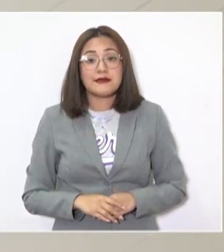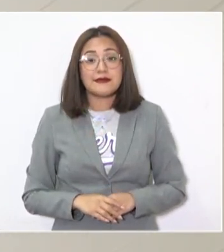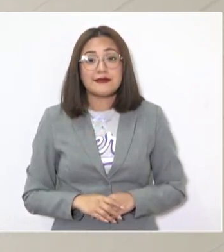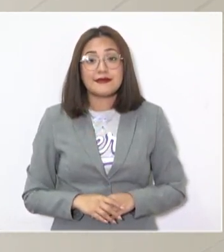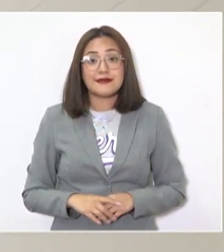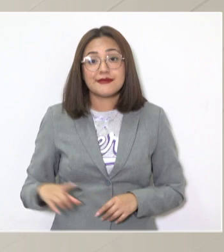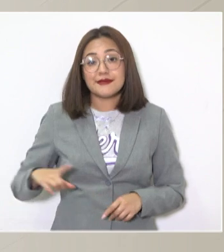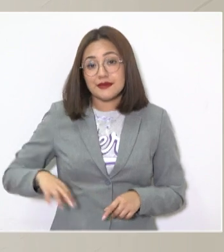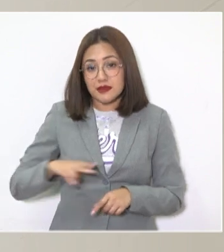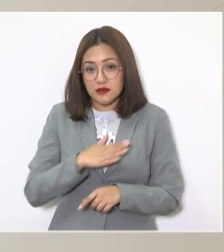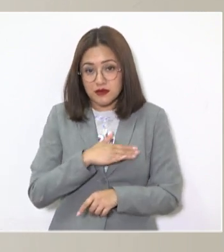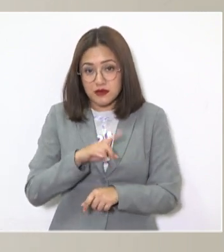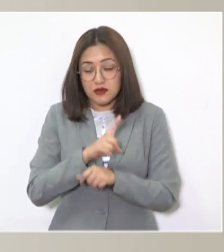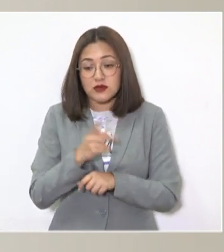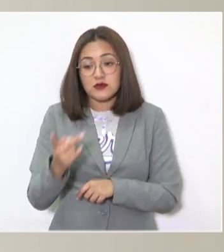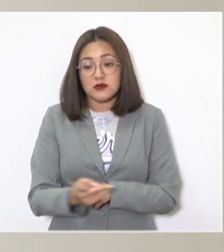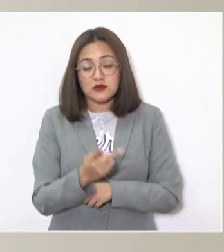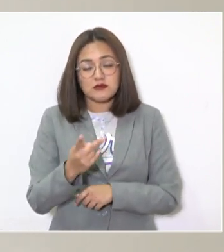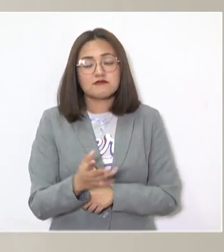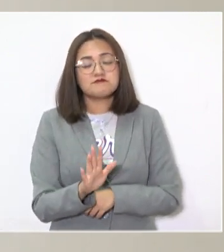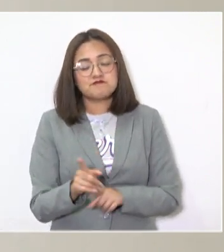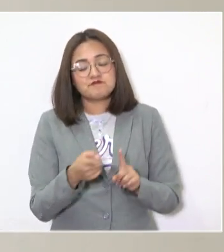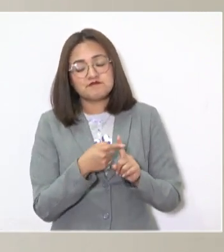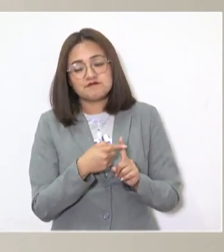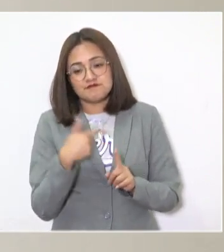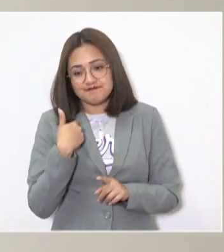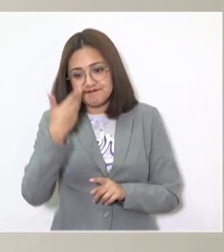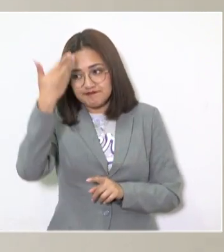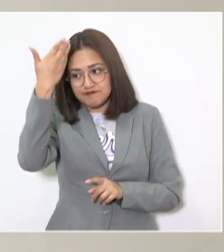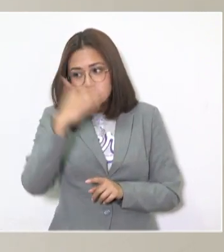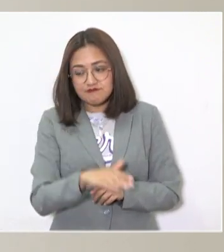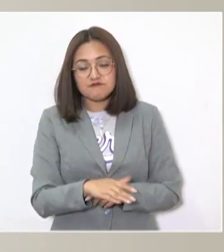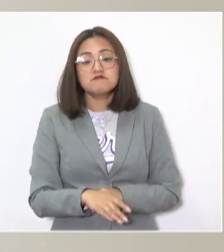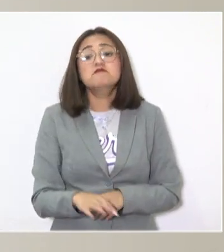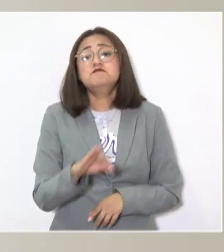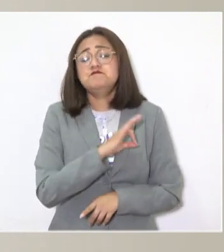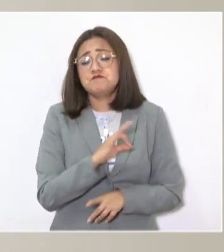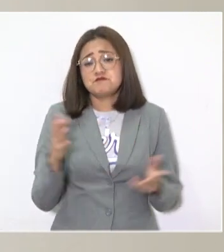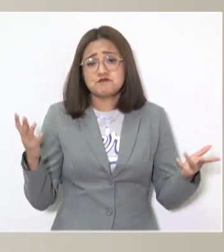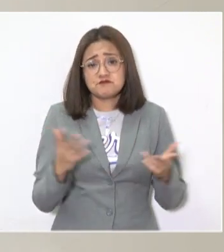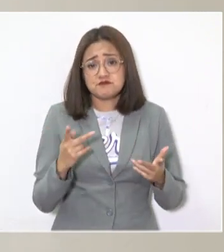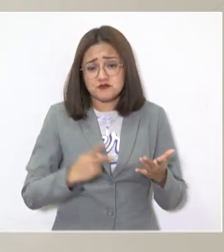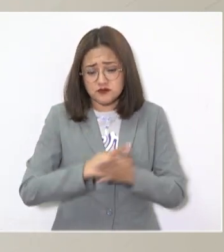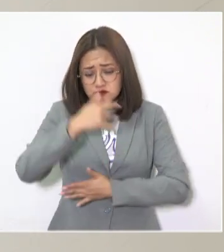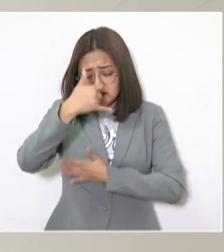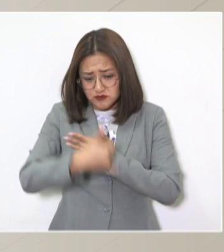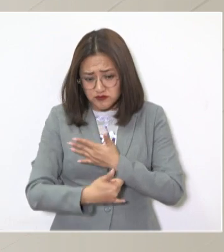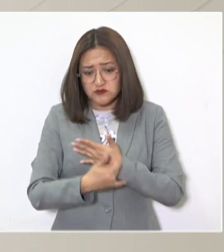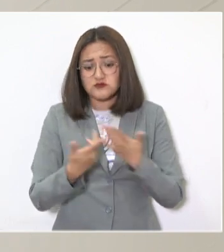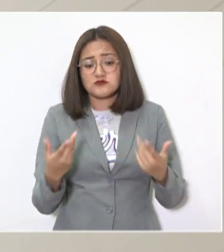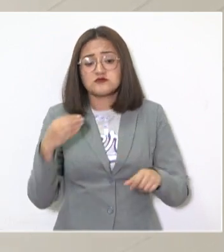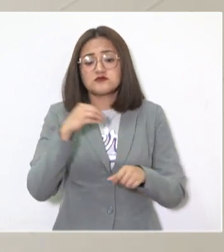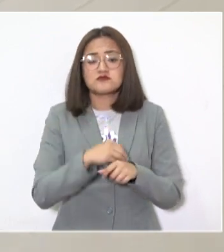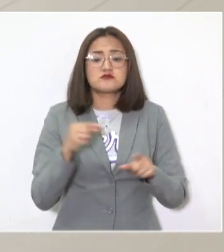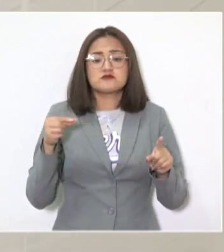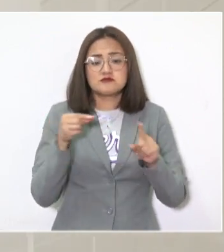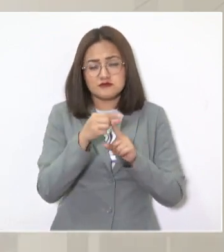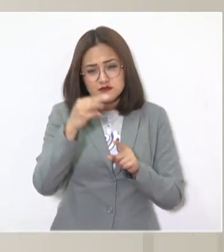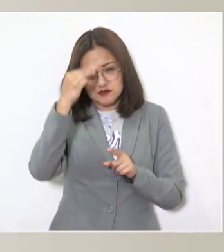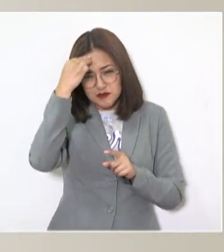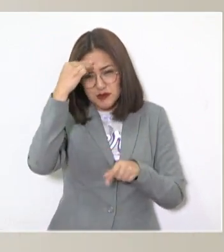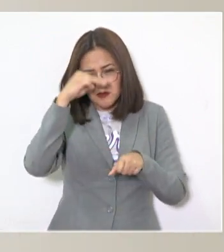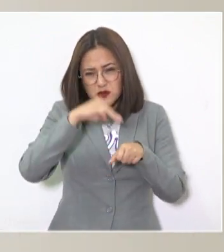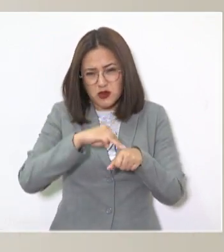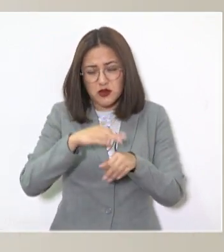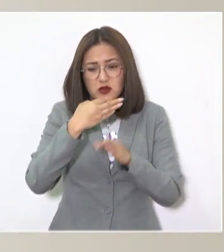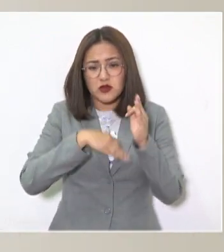Sí, gobernador, buen día. Dos preguntas. La primera, saber si se realizó el proyecto de colocar microchips a